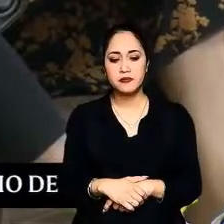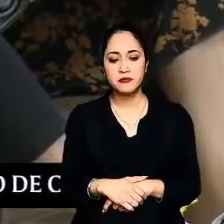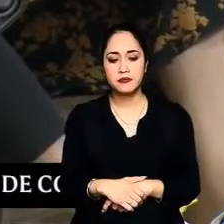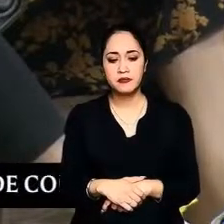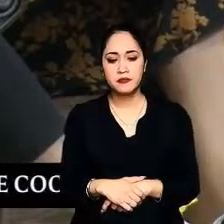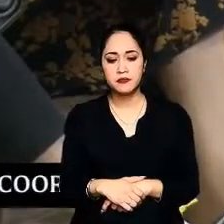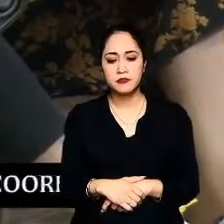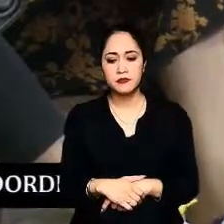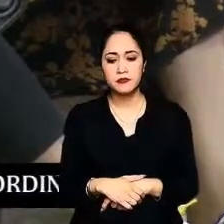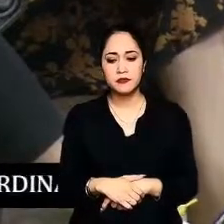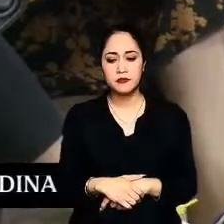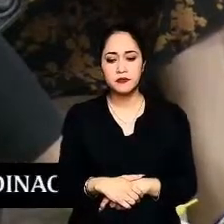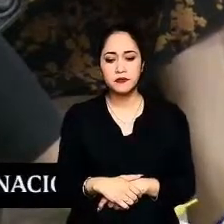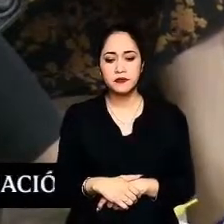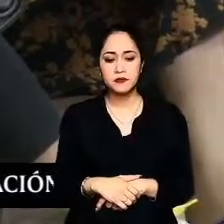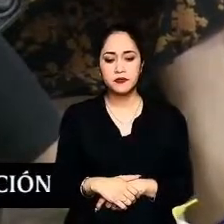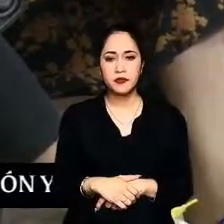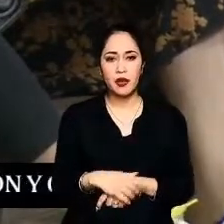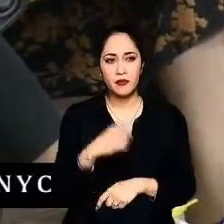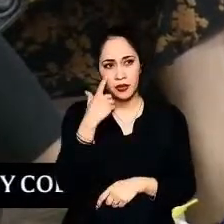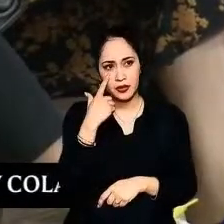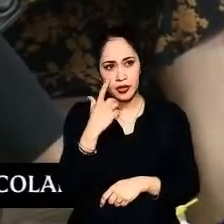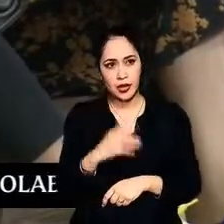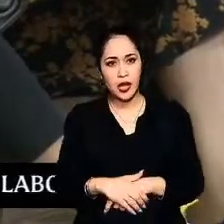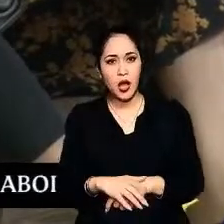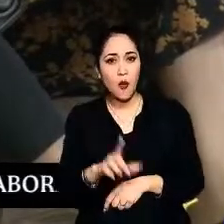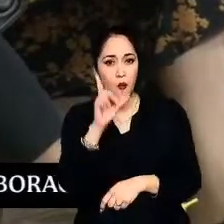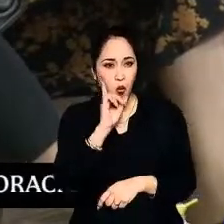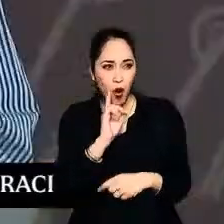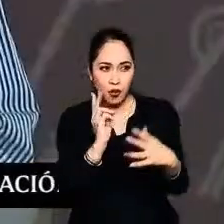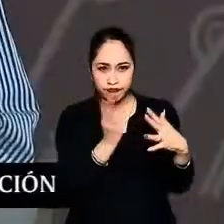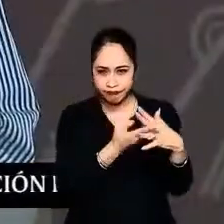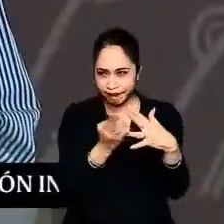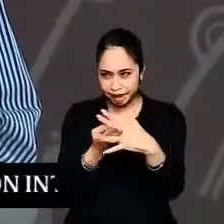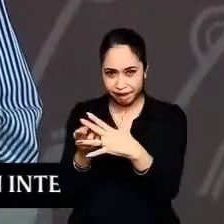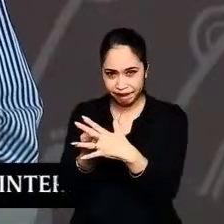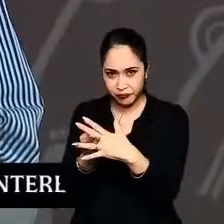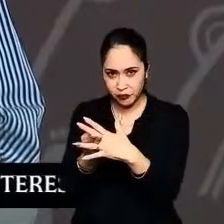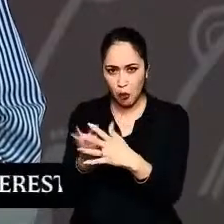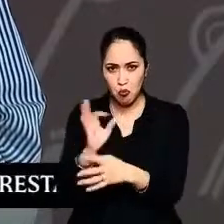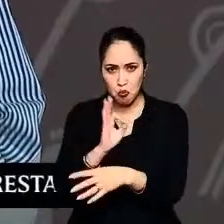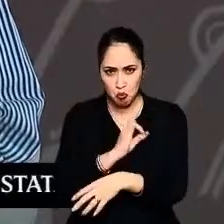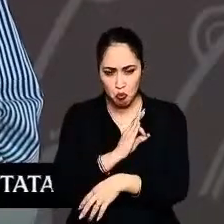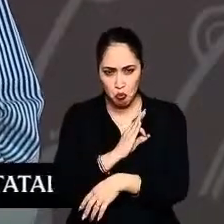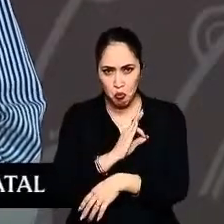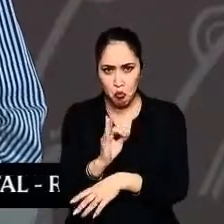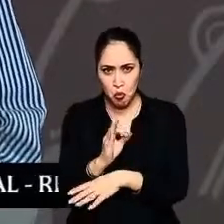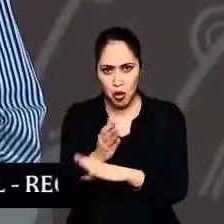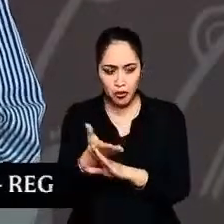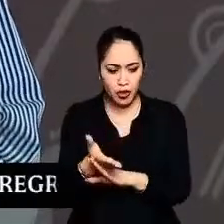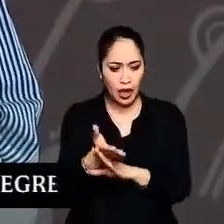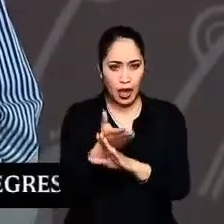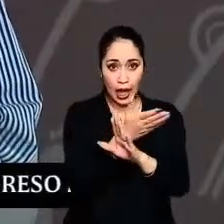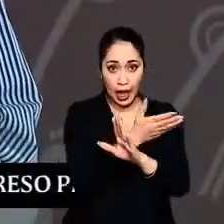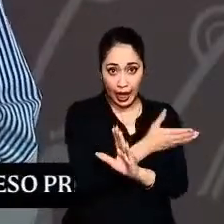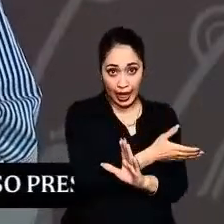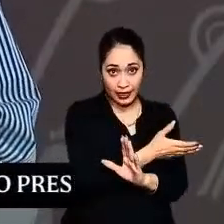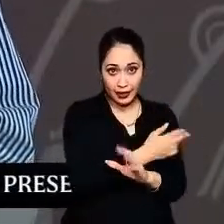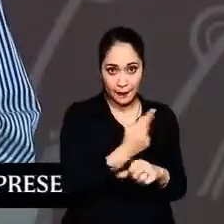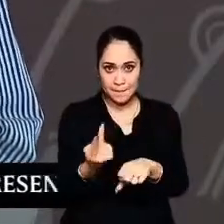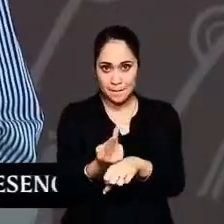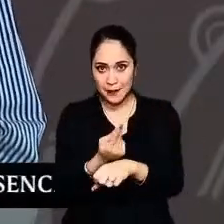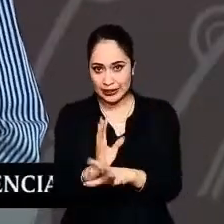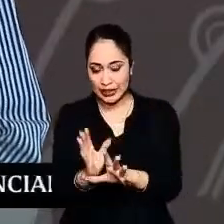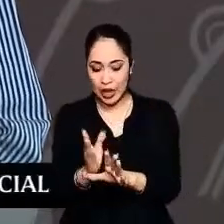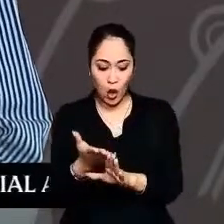feminicidio de Kareli? Mira, aquí el tema, fíjense, el feminicidio se puede prevenir. porque es prevenir la